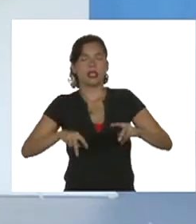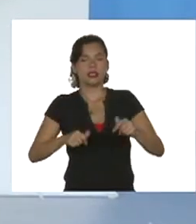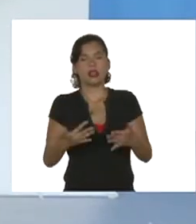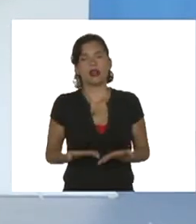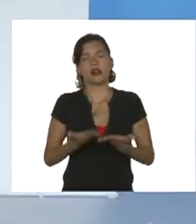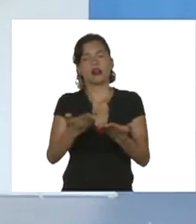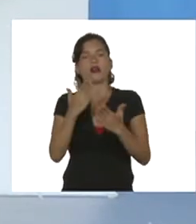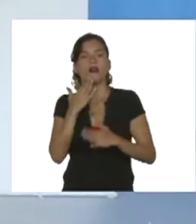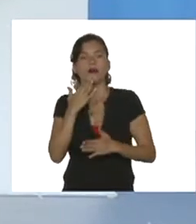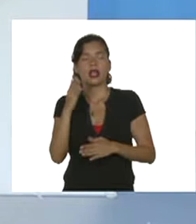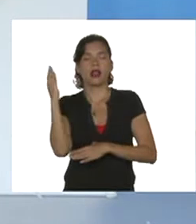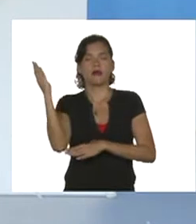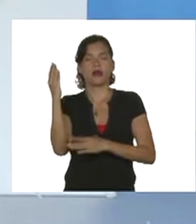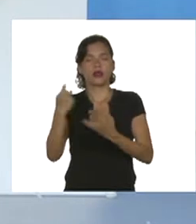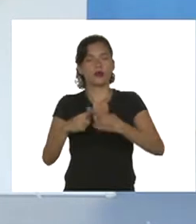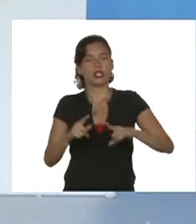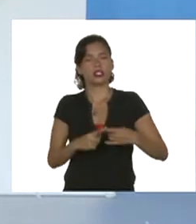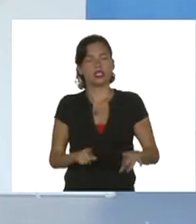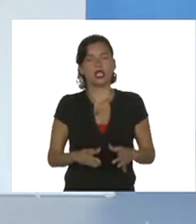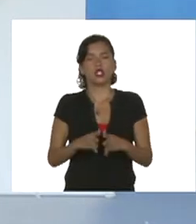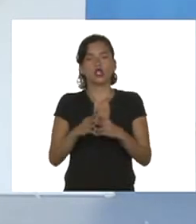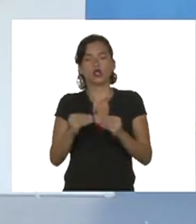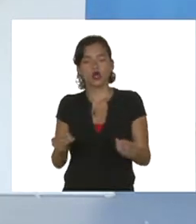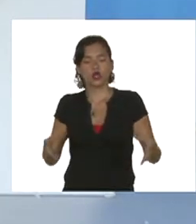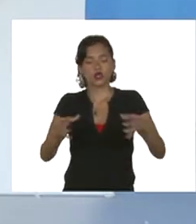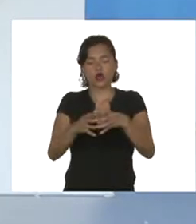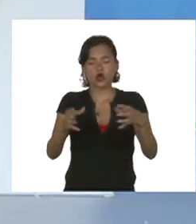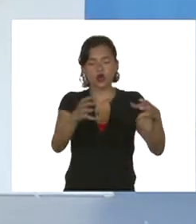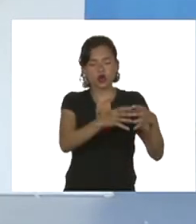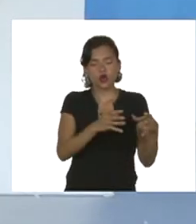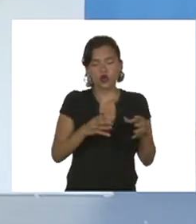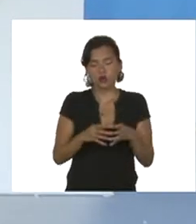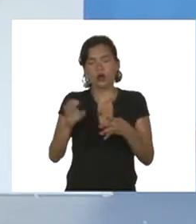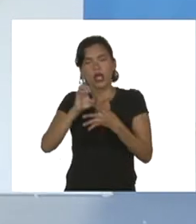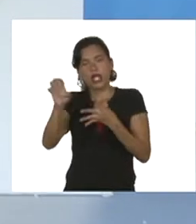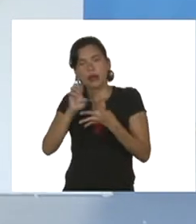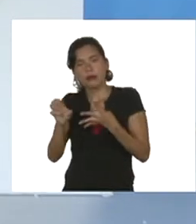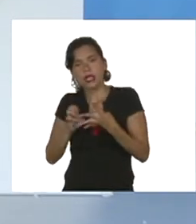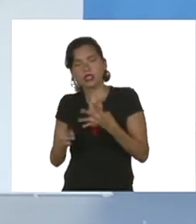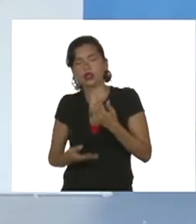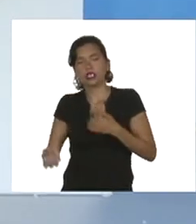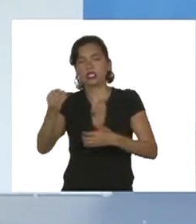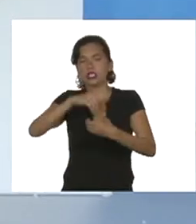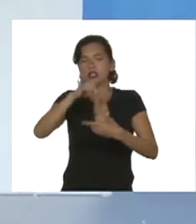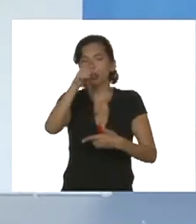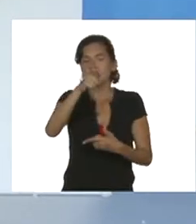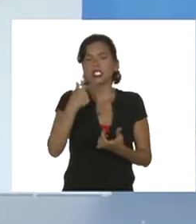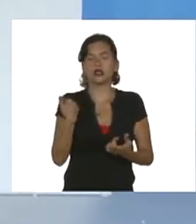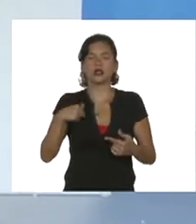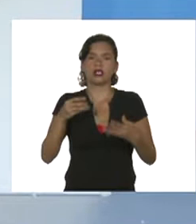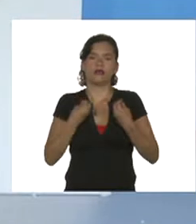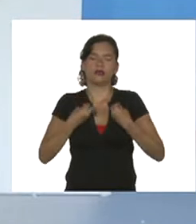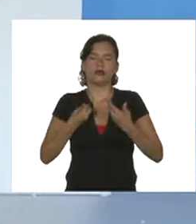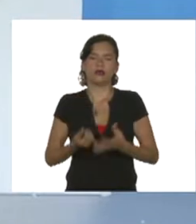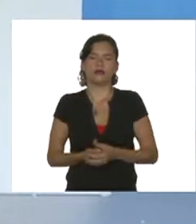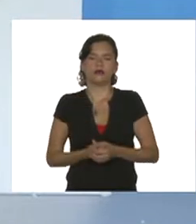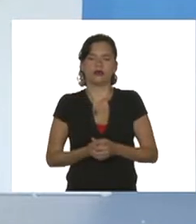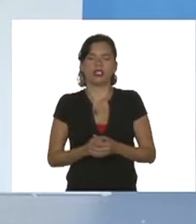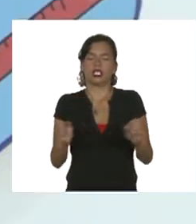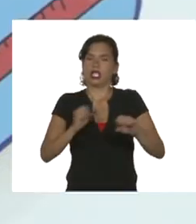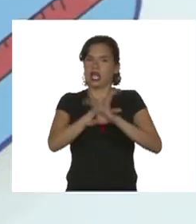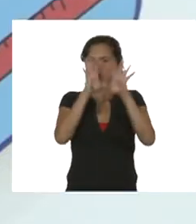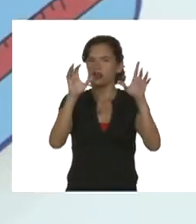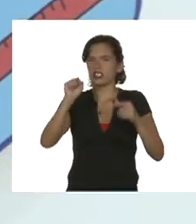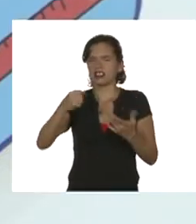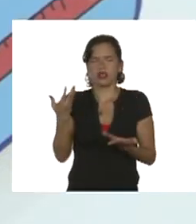vida. La biodiversidad, todos esos conjuntos, todos esos elementos que forman parte de ellas, nos mantienen con vida. Por supuesto que sí, y